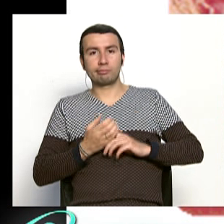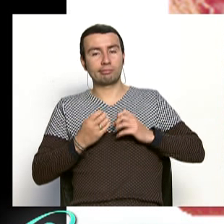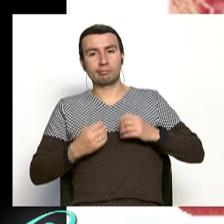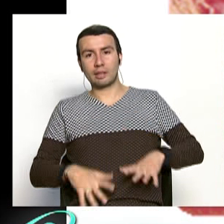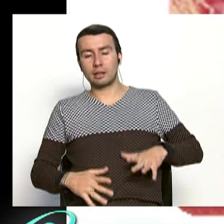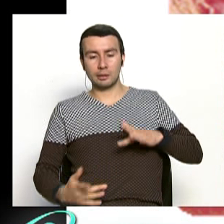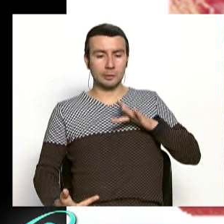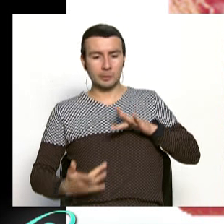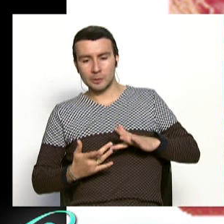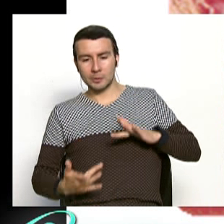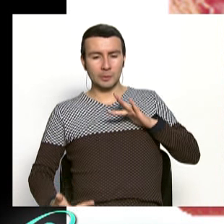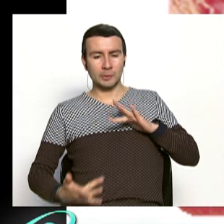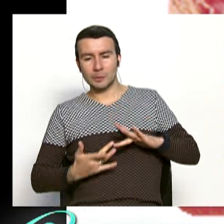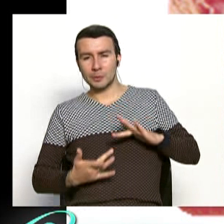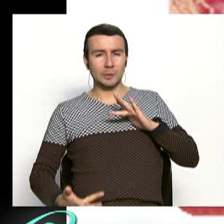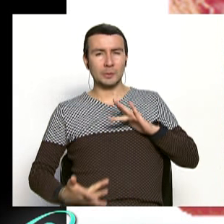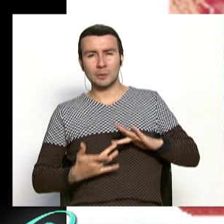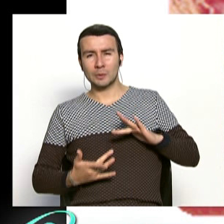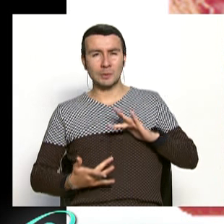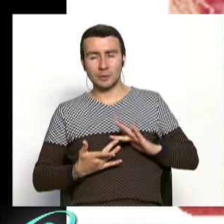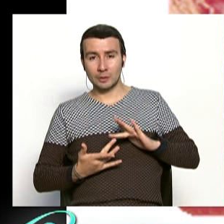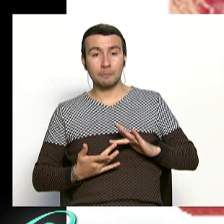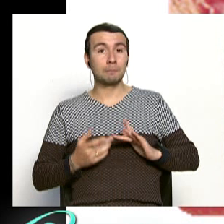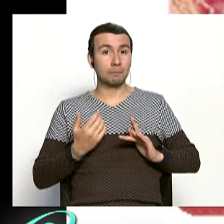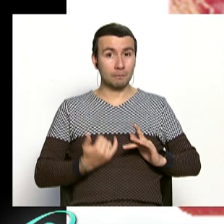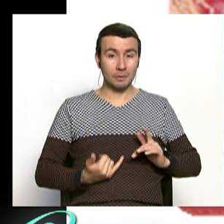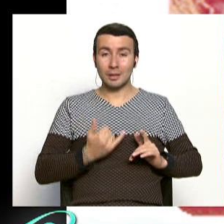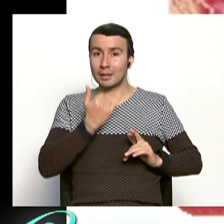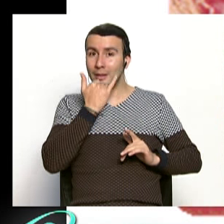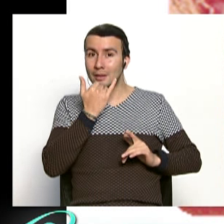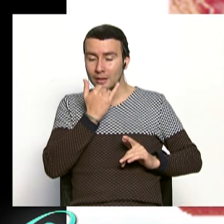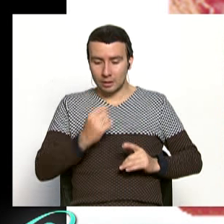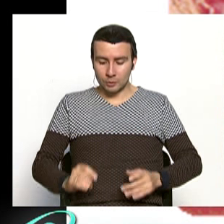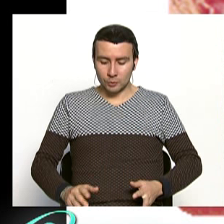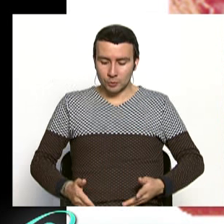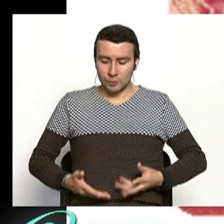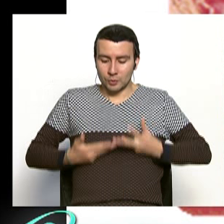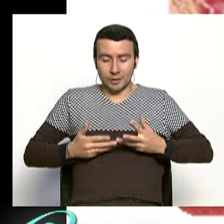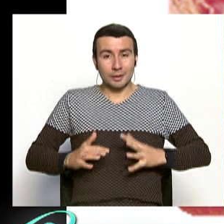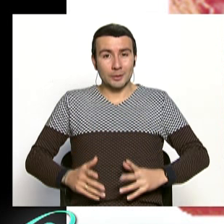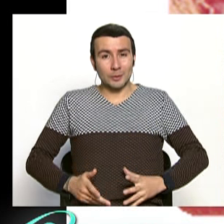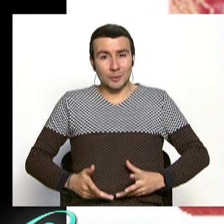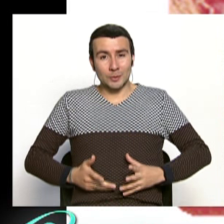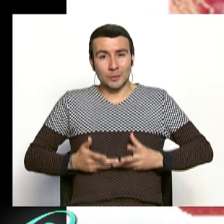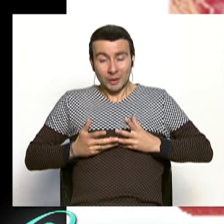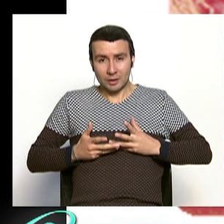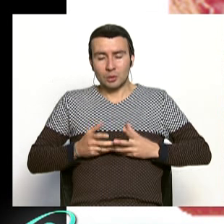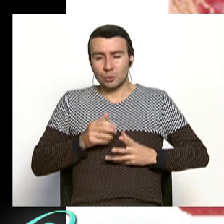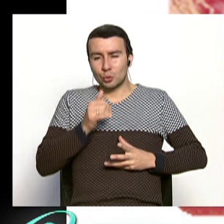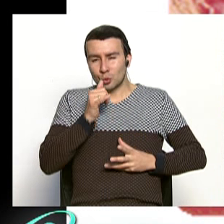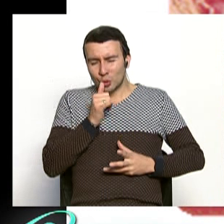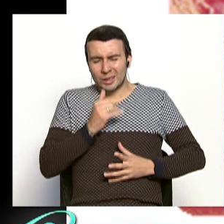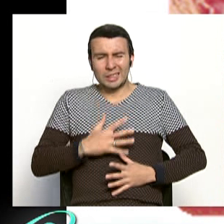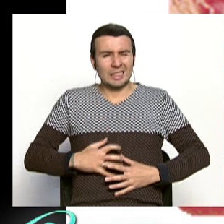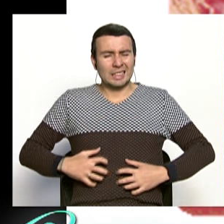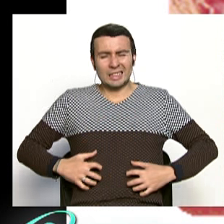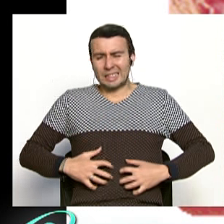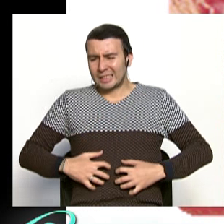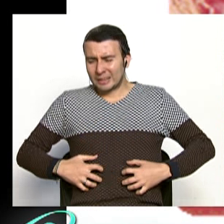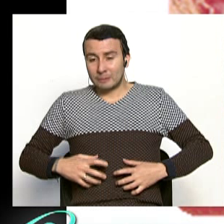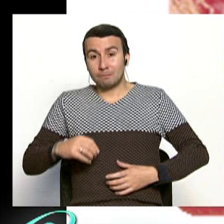con la vejiga y empieza la vejiga a dejar pasar esas sustancias que están dentro de la orina irritan el